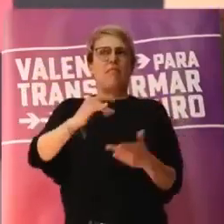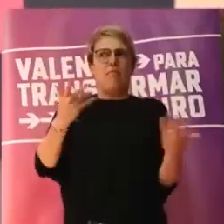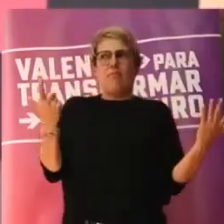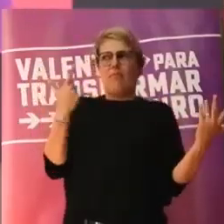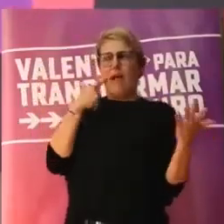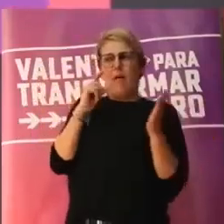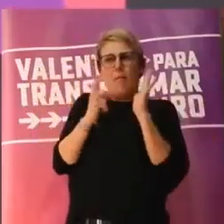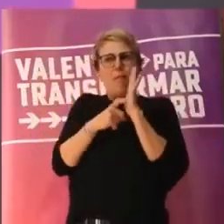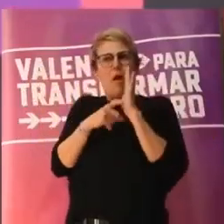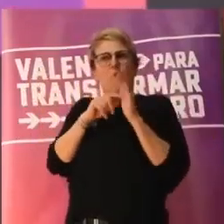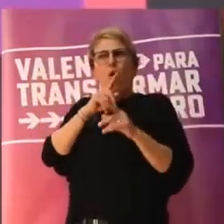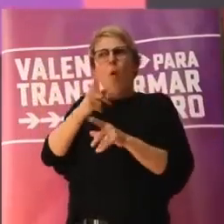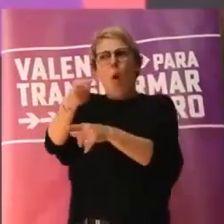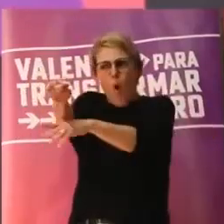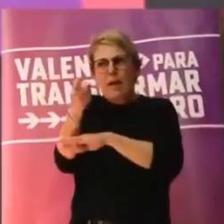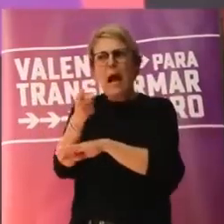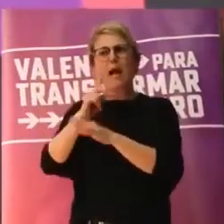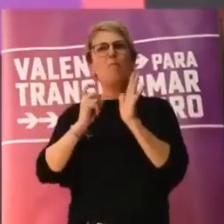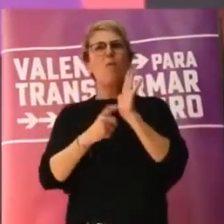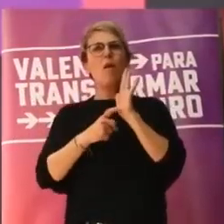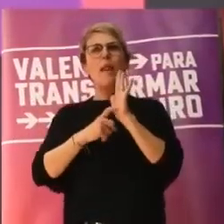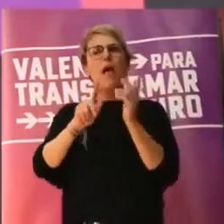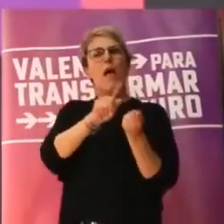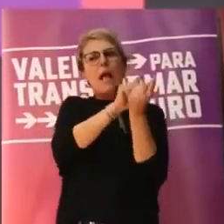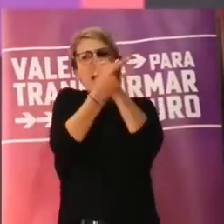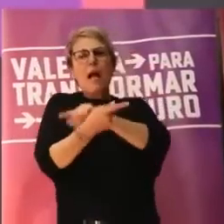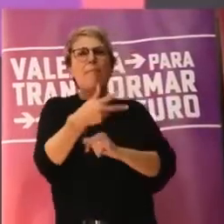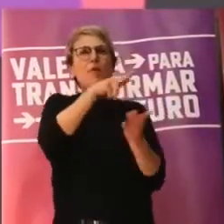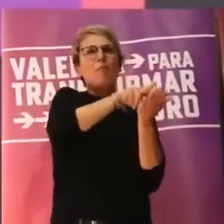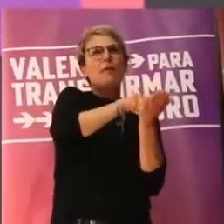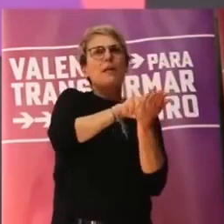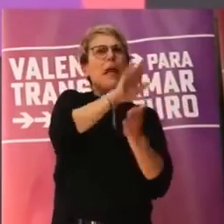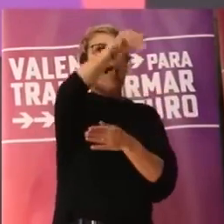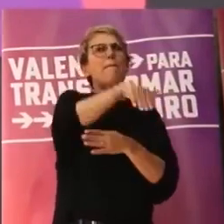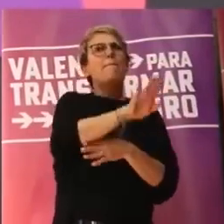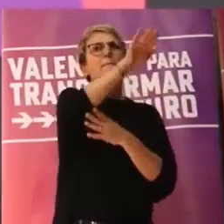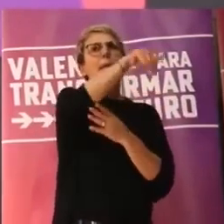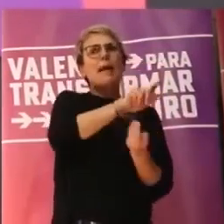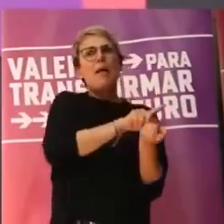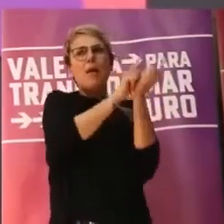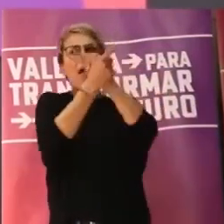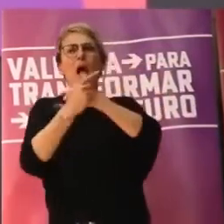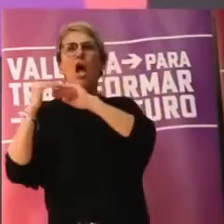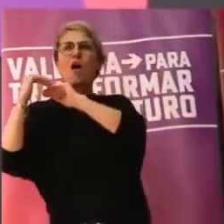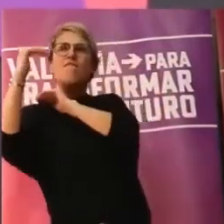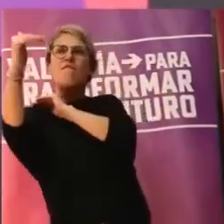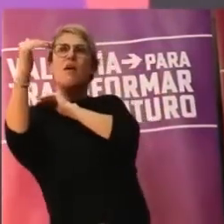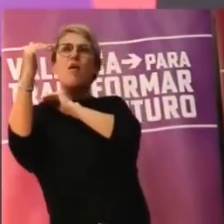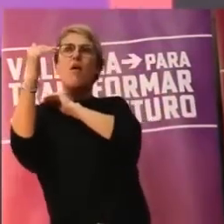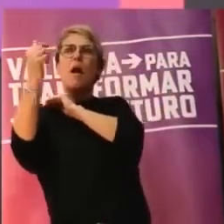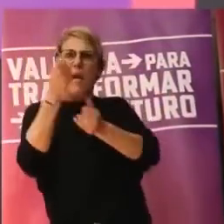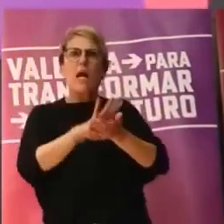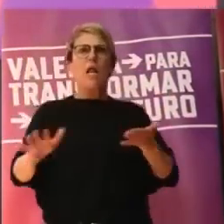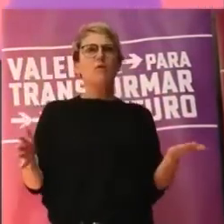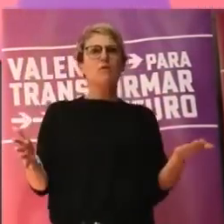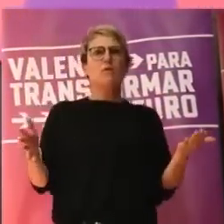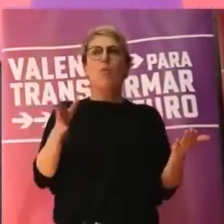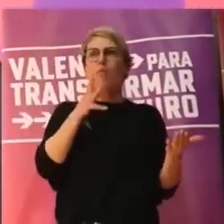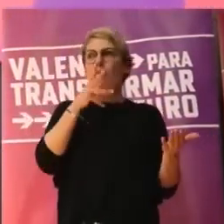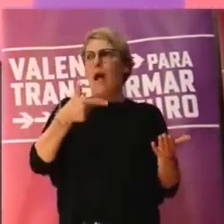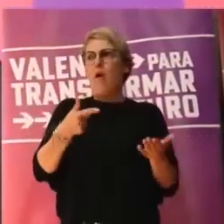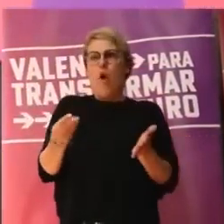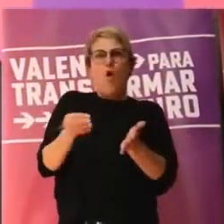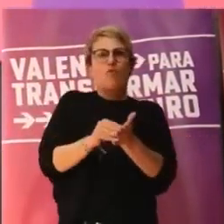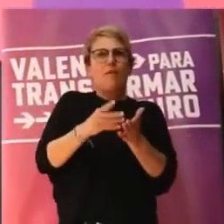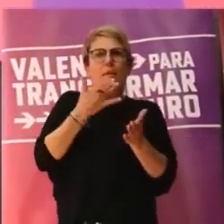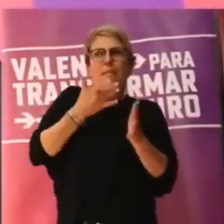Botín y a todos los banqueros a que el cambio de hipoteca variable a tipo fijo sea gratuito? Porque está llegando una crisis en